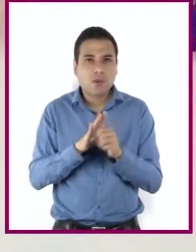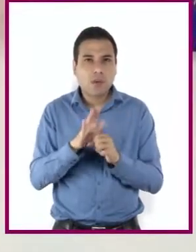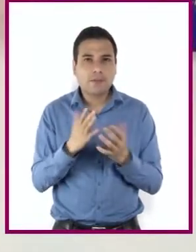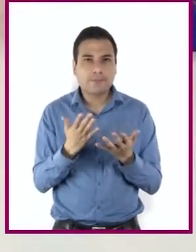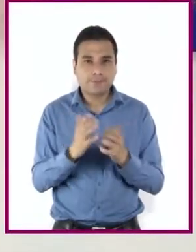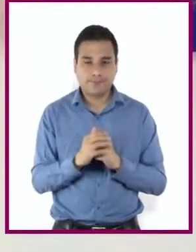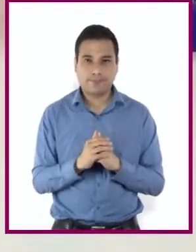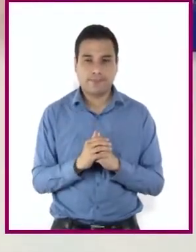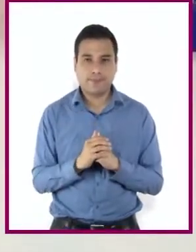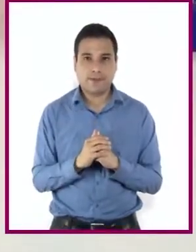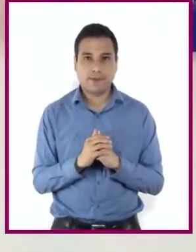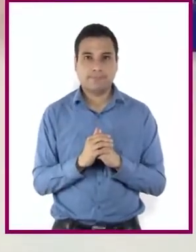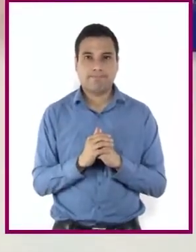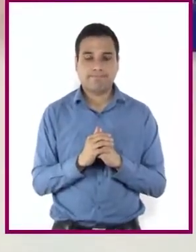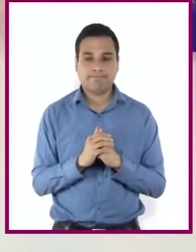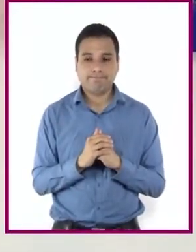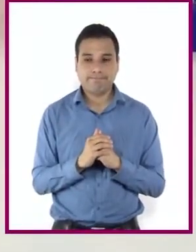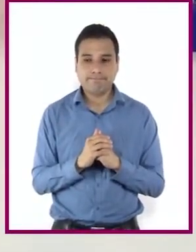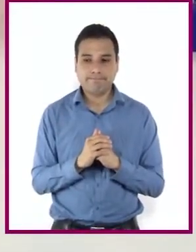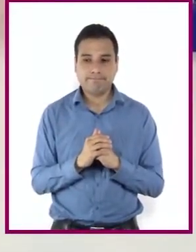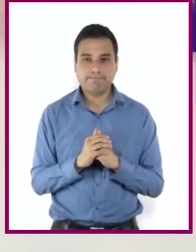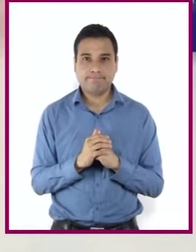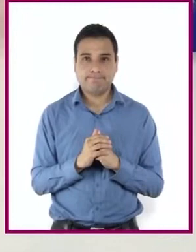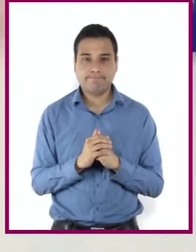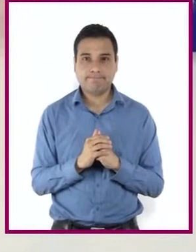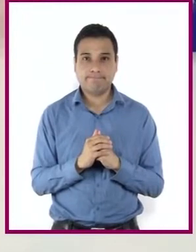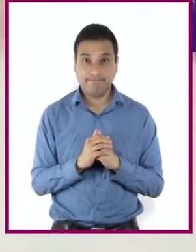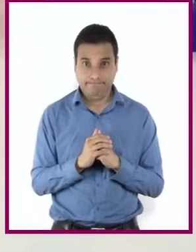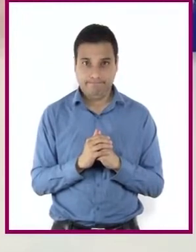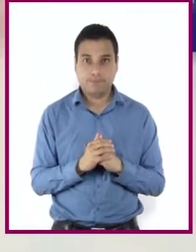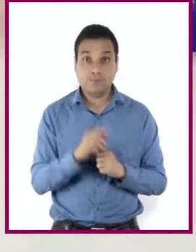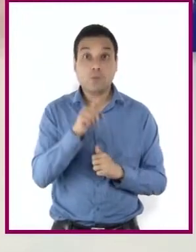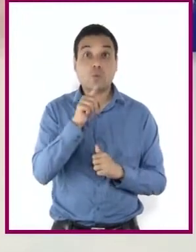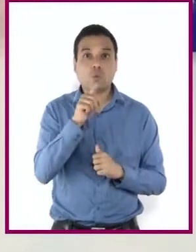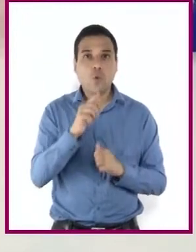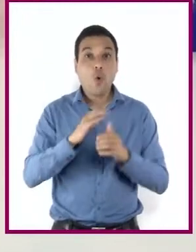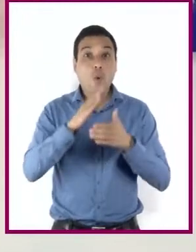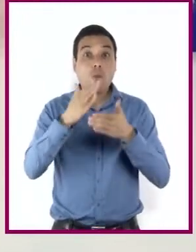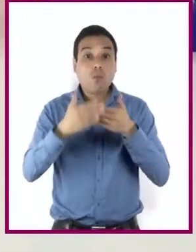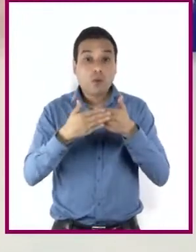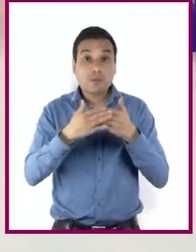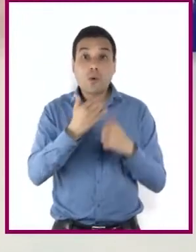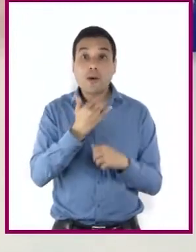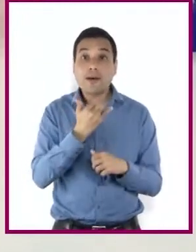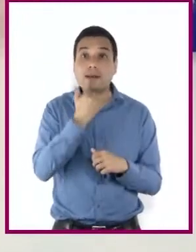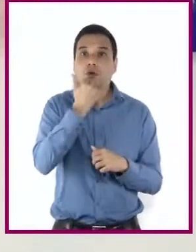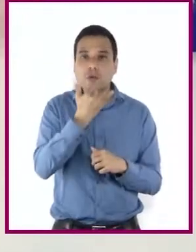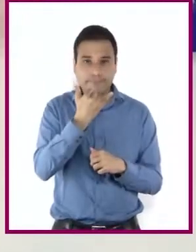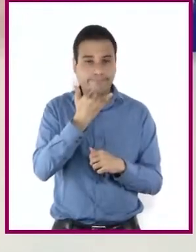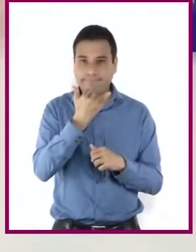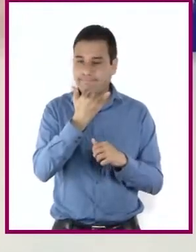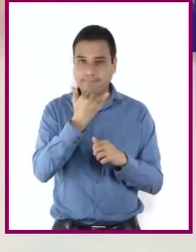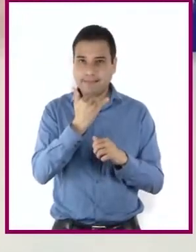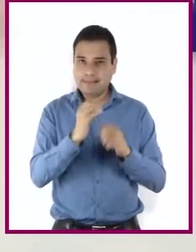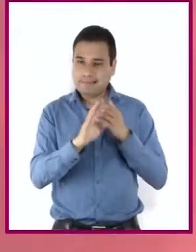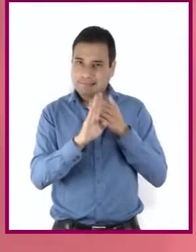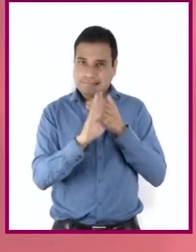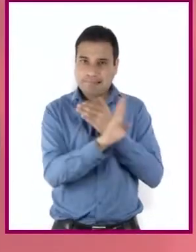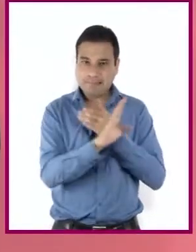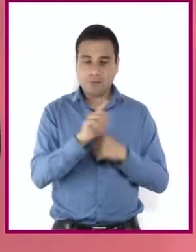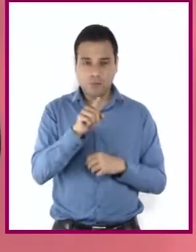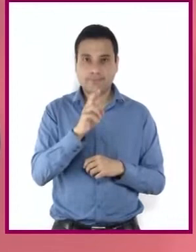Esto es, que se prevenga no cometer las mismas faltas y que en futuras ocasiones mejore su